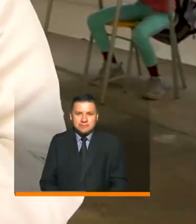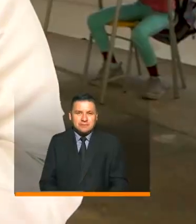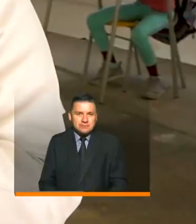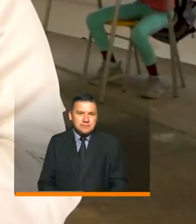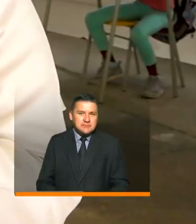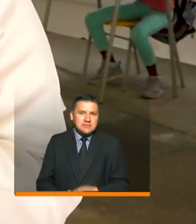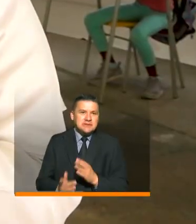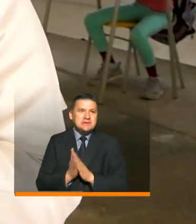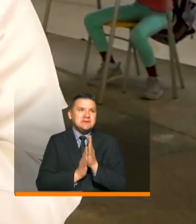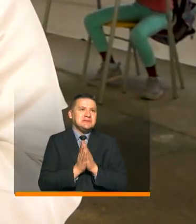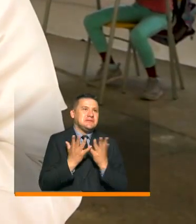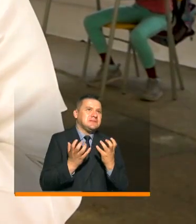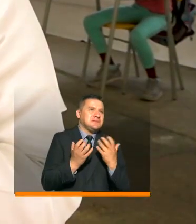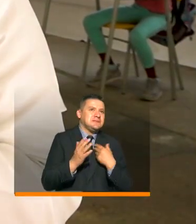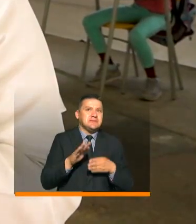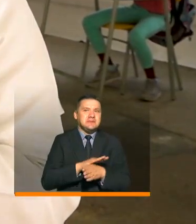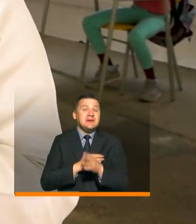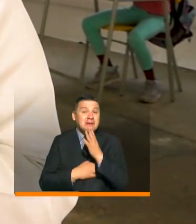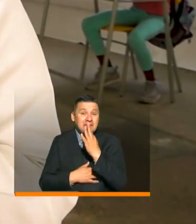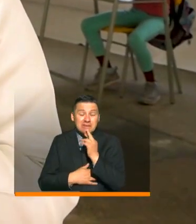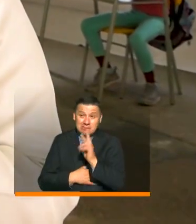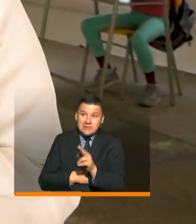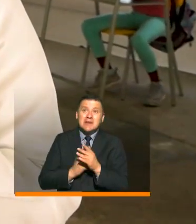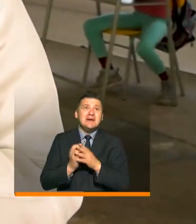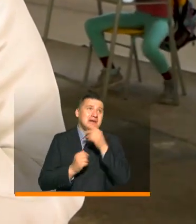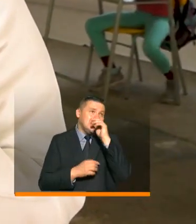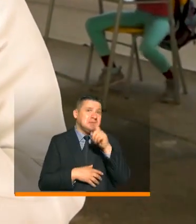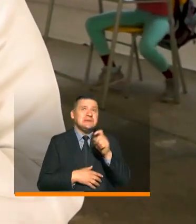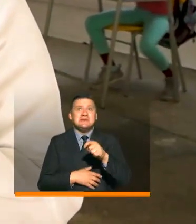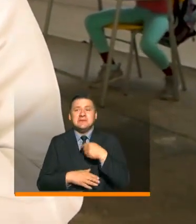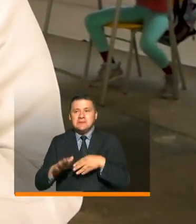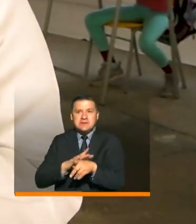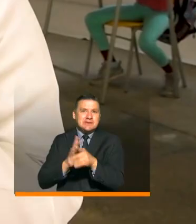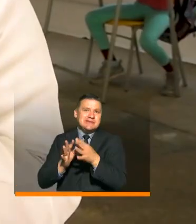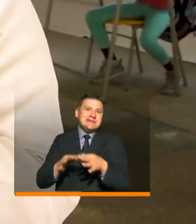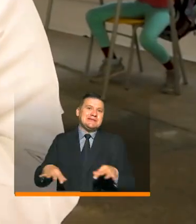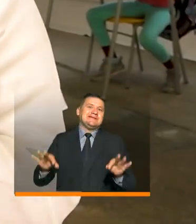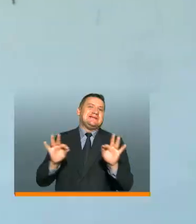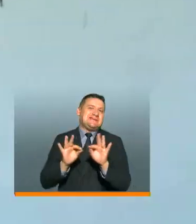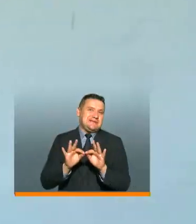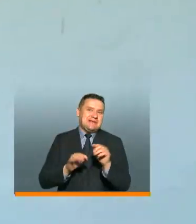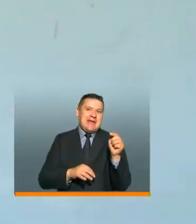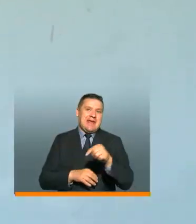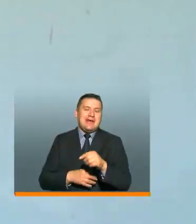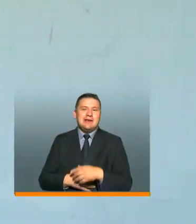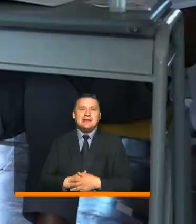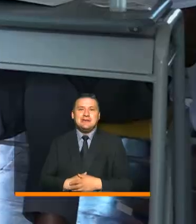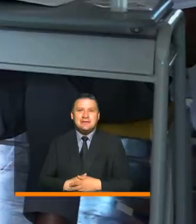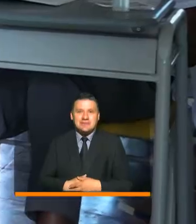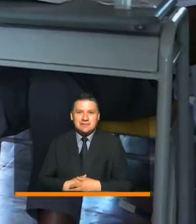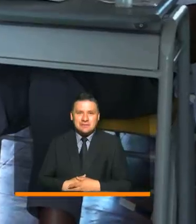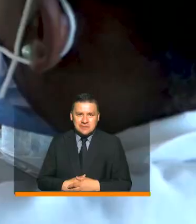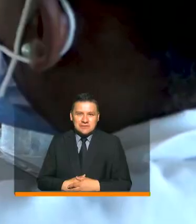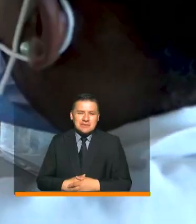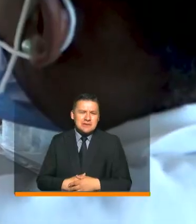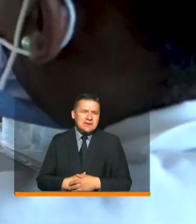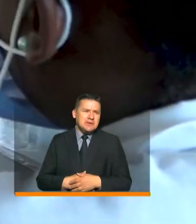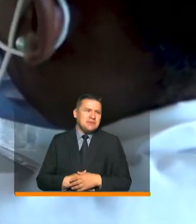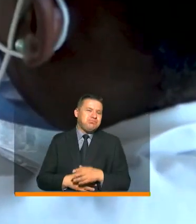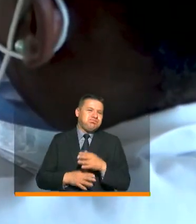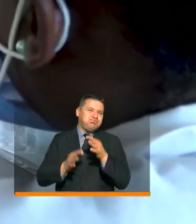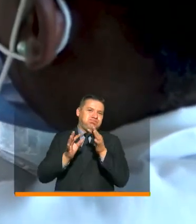Están ansiosos por regresar. La verdad que para ellos es muy importante el estar aquí. Ha sido